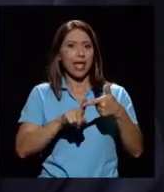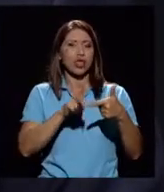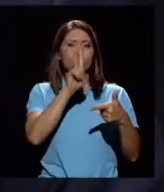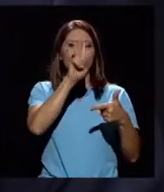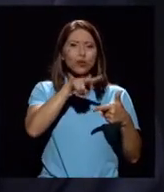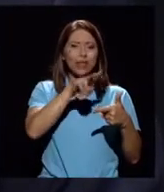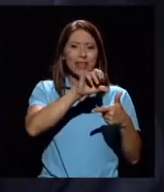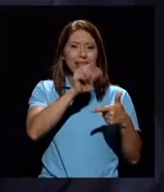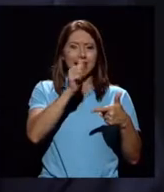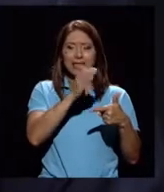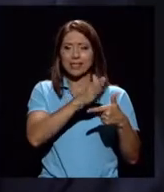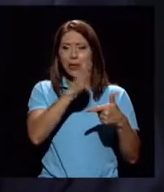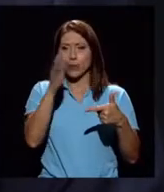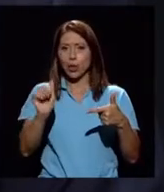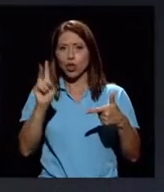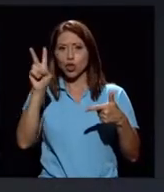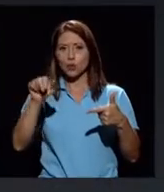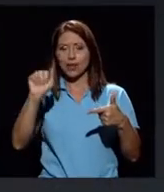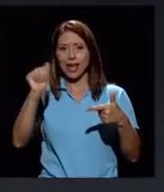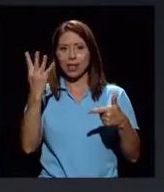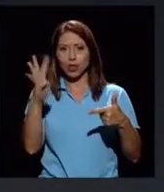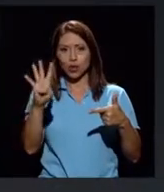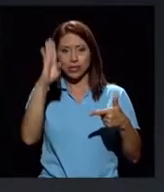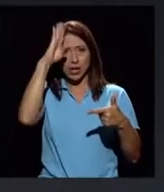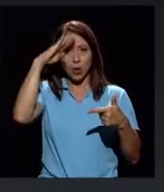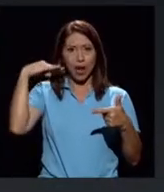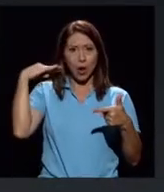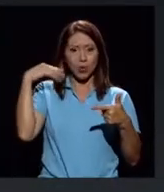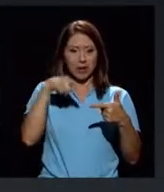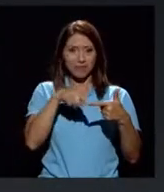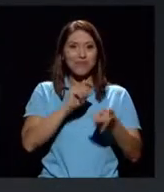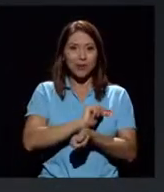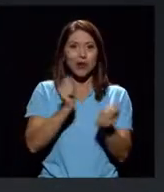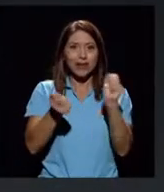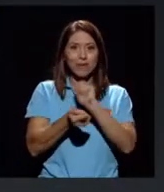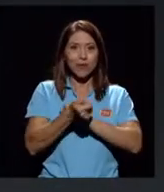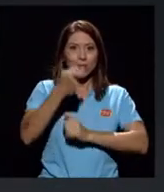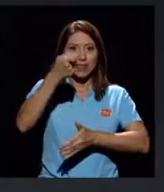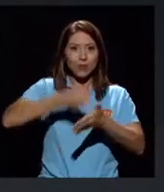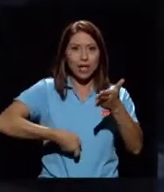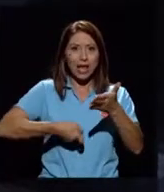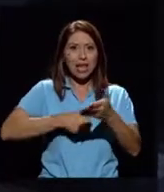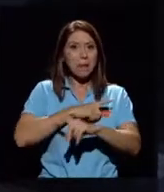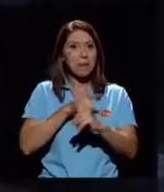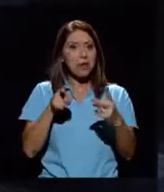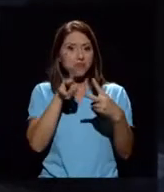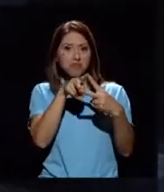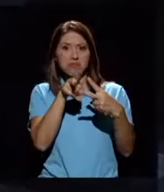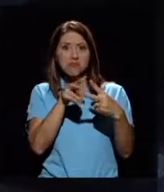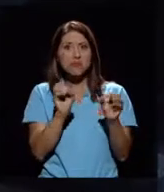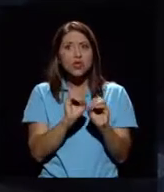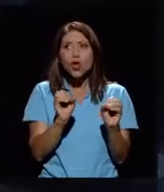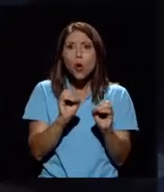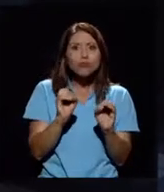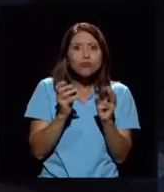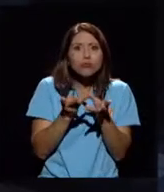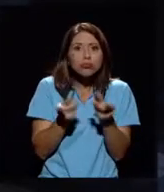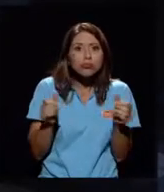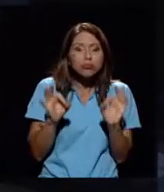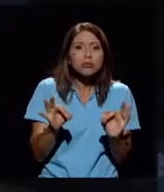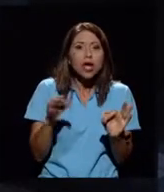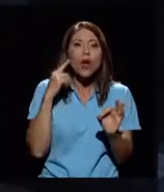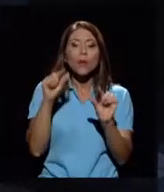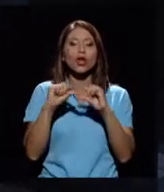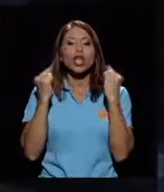2010-2014 cuando ya laura y ninguno de los dos llegó a haber luz clara simplemente porque grupos de presión se opusieron en